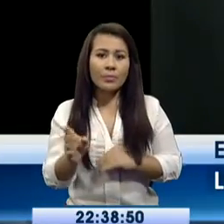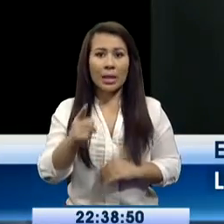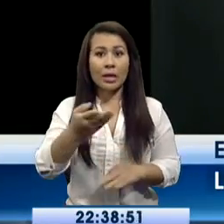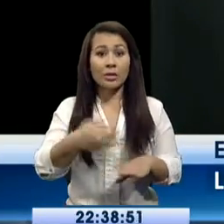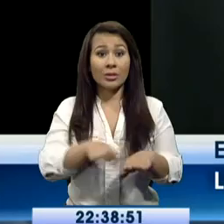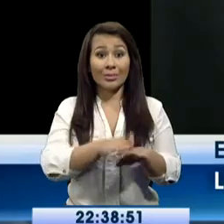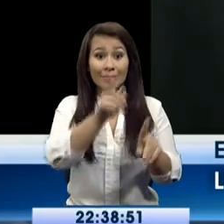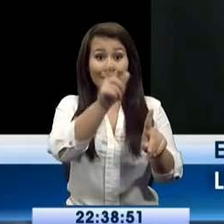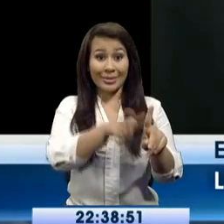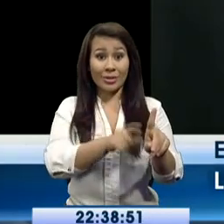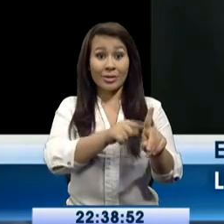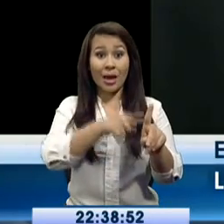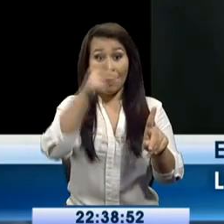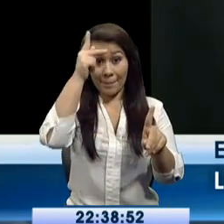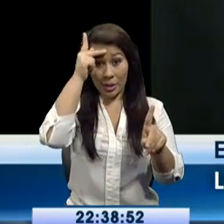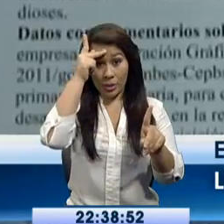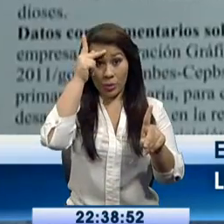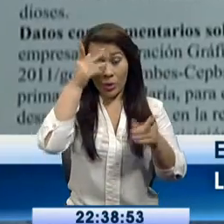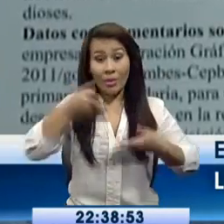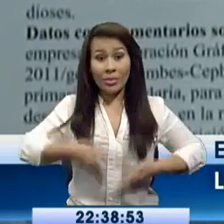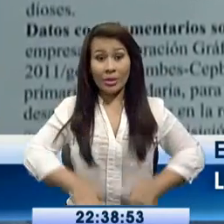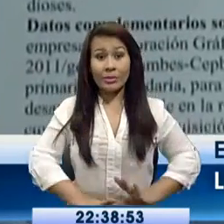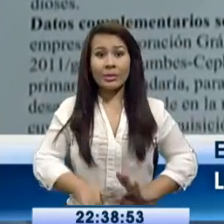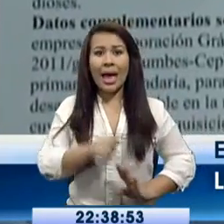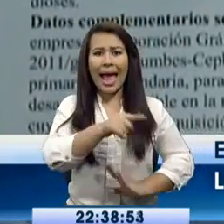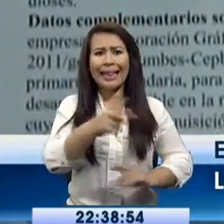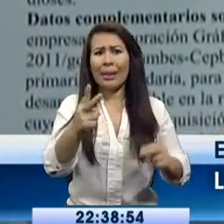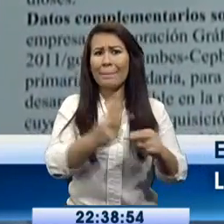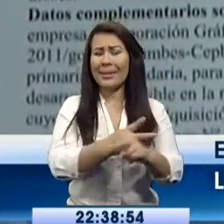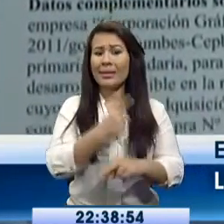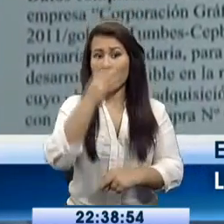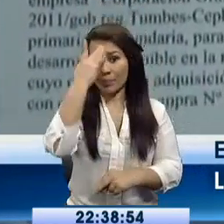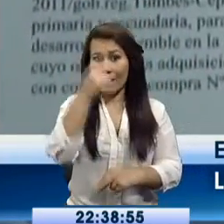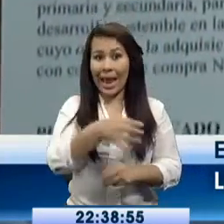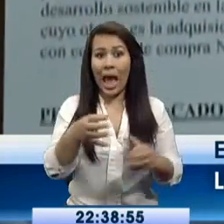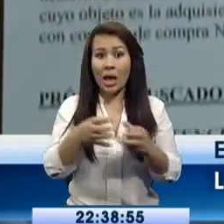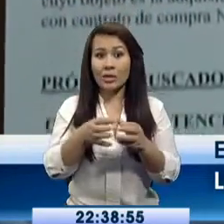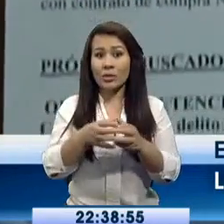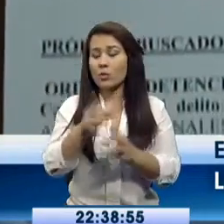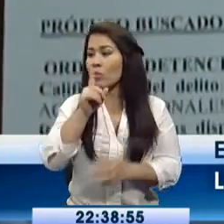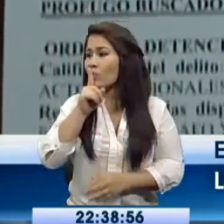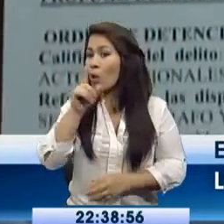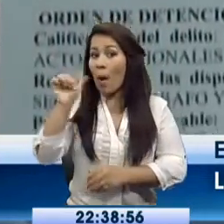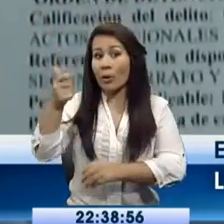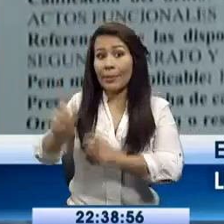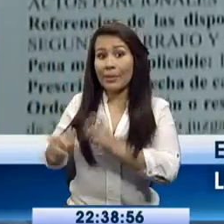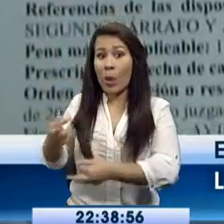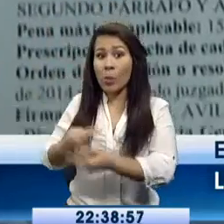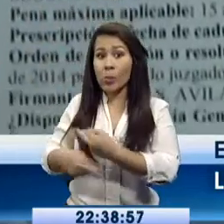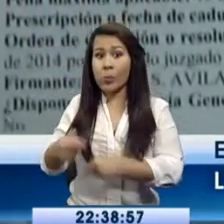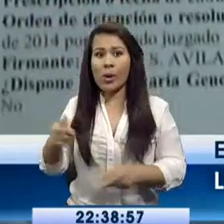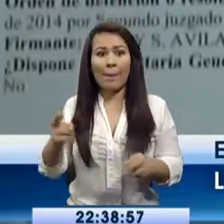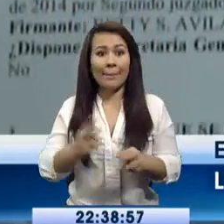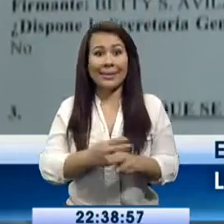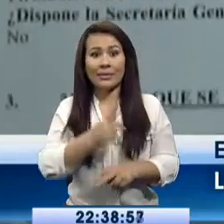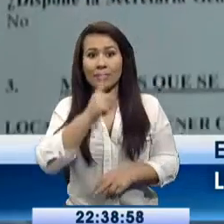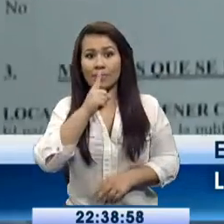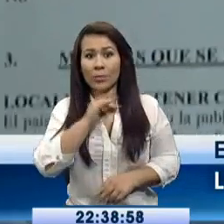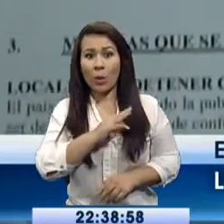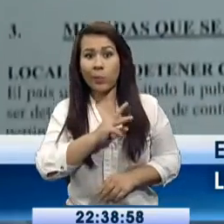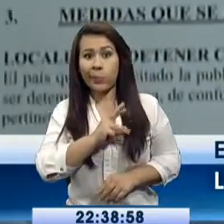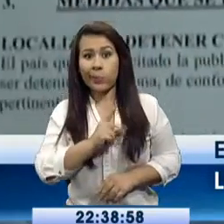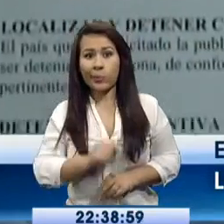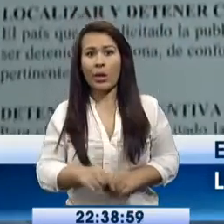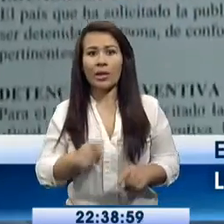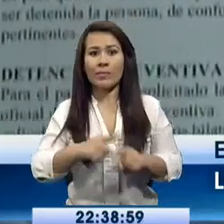están vigentes dos notificaciones rojas por delitos de asociación ilícita para delinquir, colusión agravada, omisión y demora de